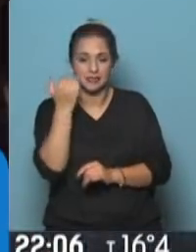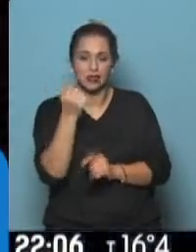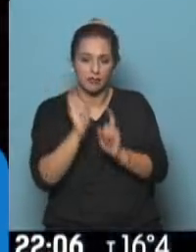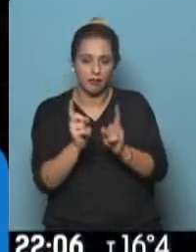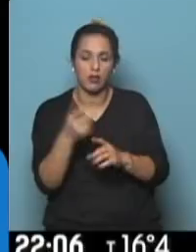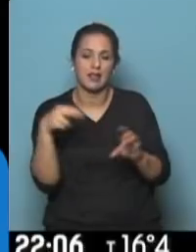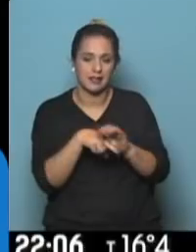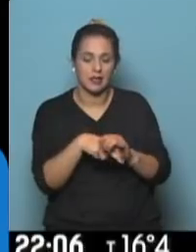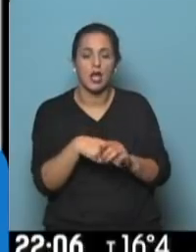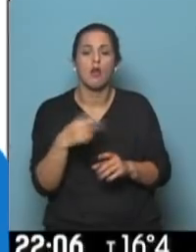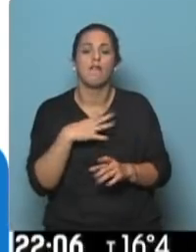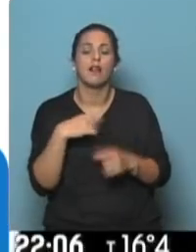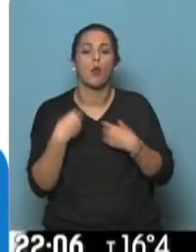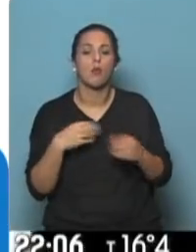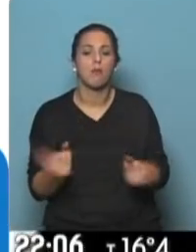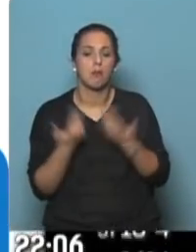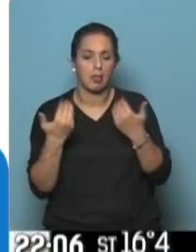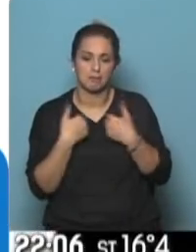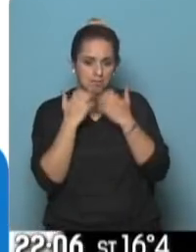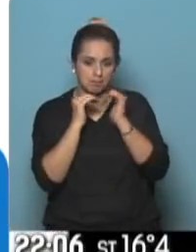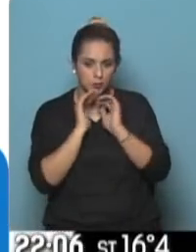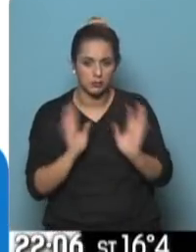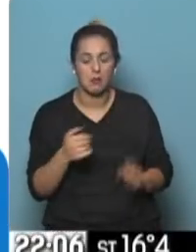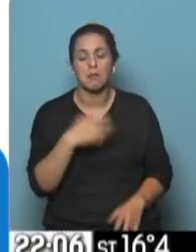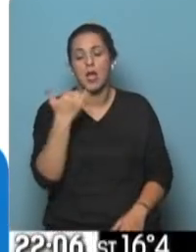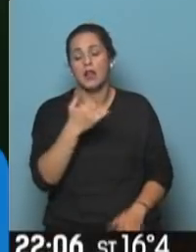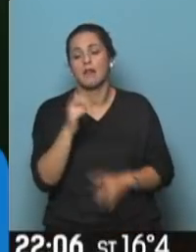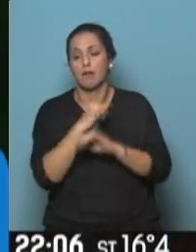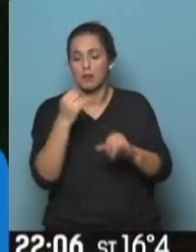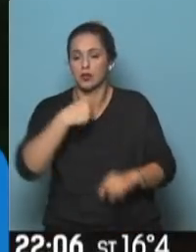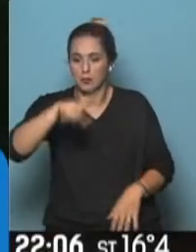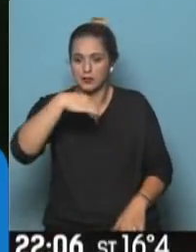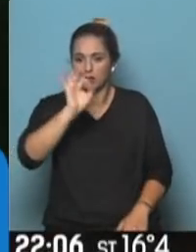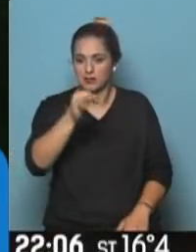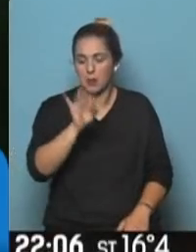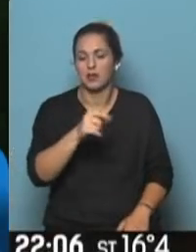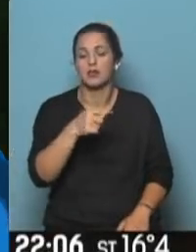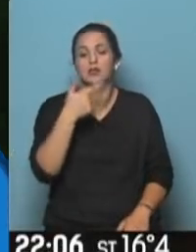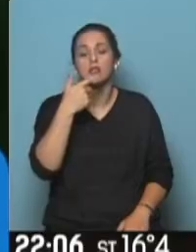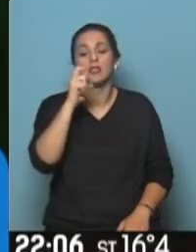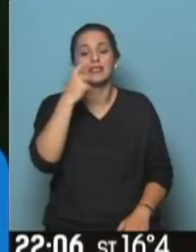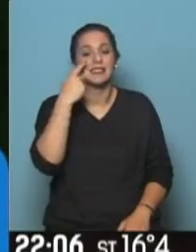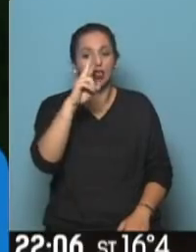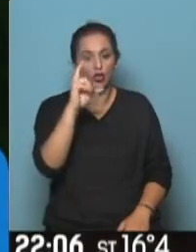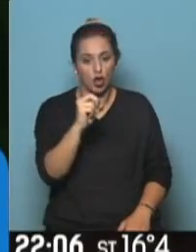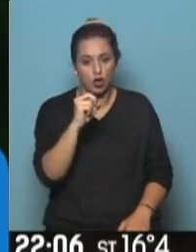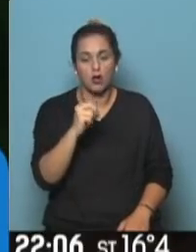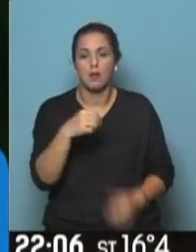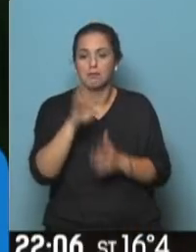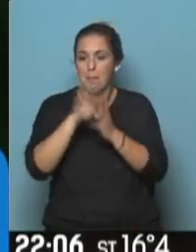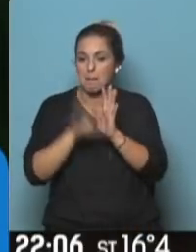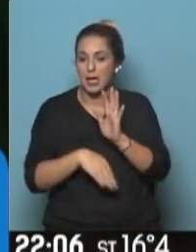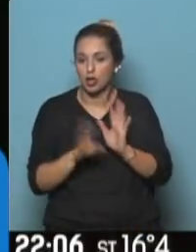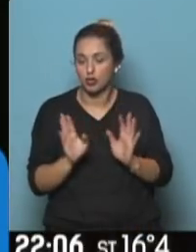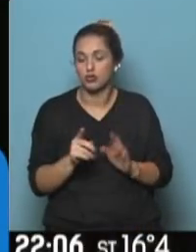se desconoce cuándo será dado de alta. Un dato a tener en cuenta: Ciro Gomes es el candidato con menos índice de